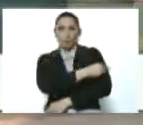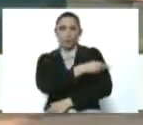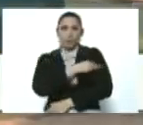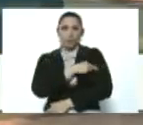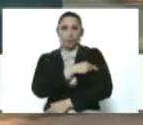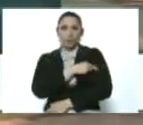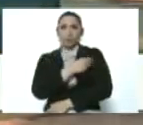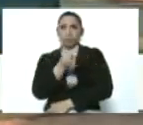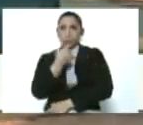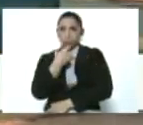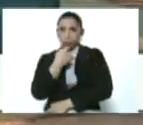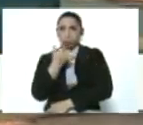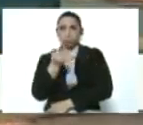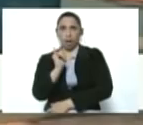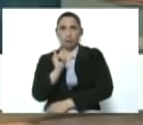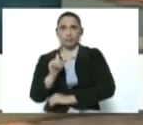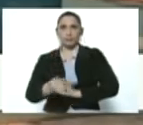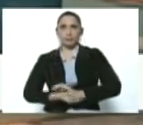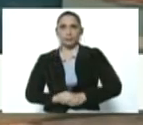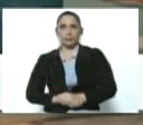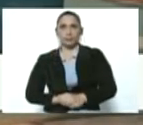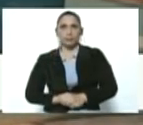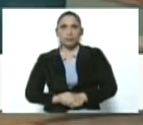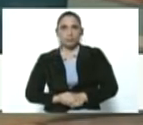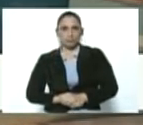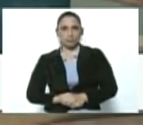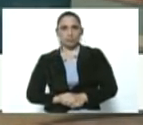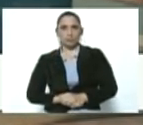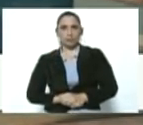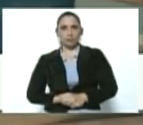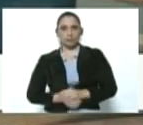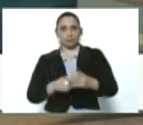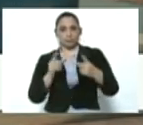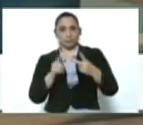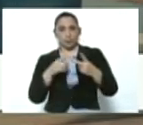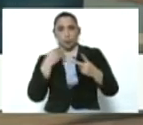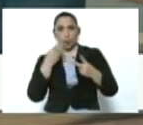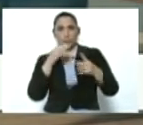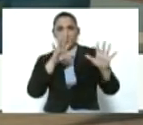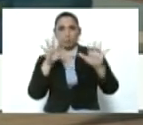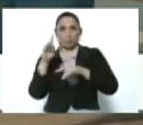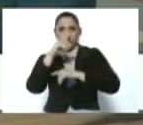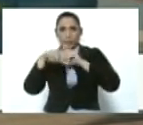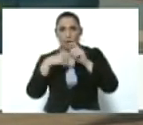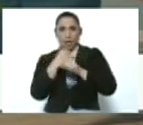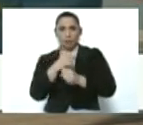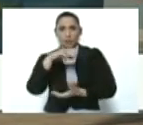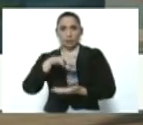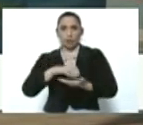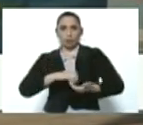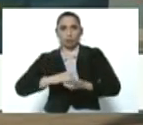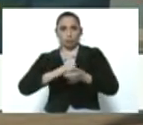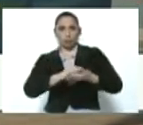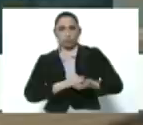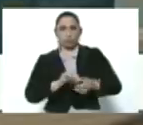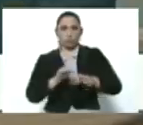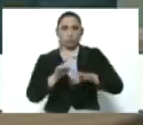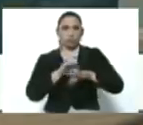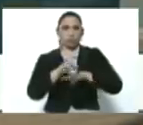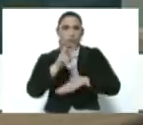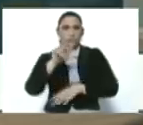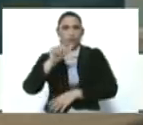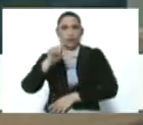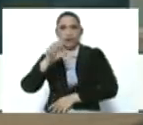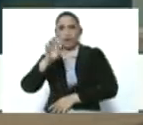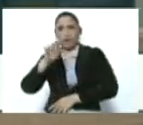recibiendo 30 tratamientos igual un joven de 19 años del estado trujillo municipio valera sector san